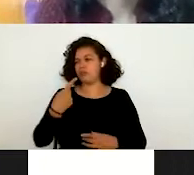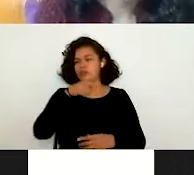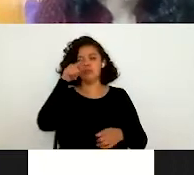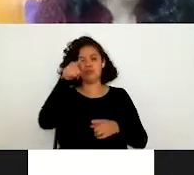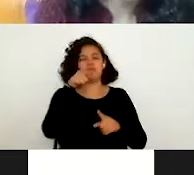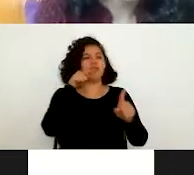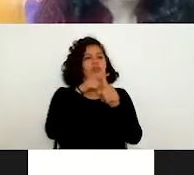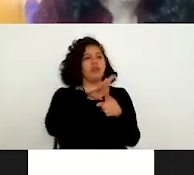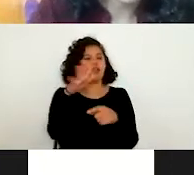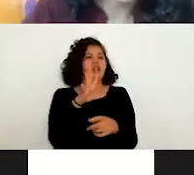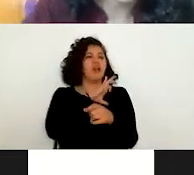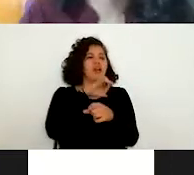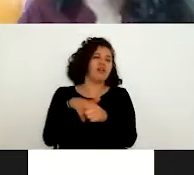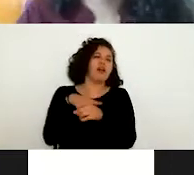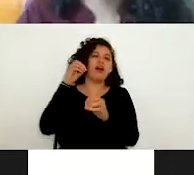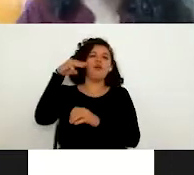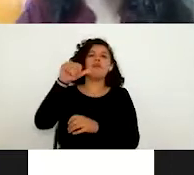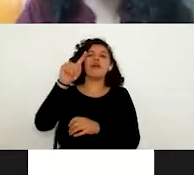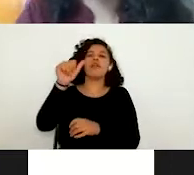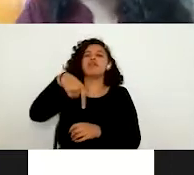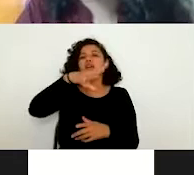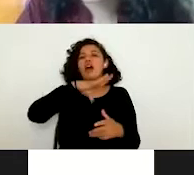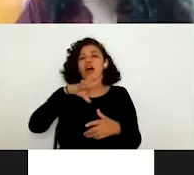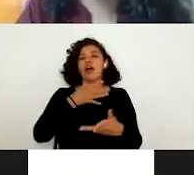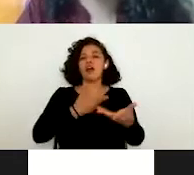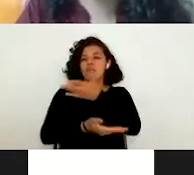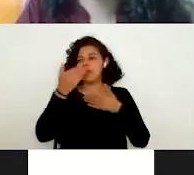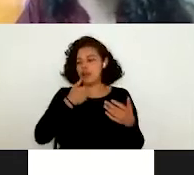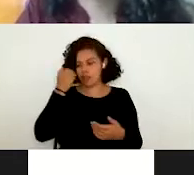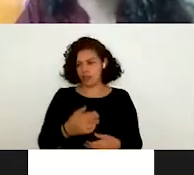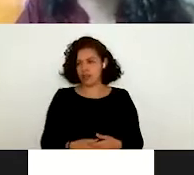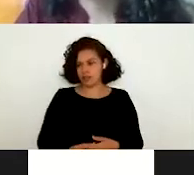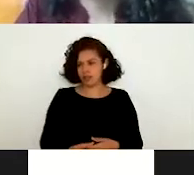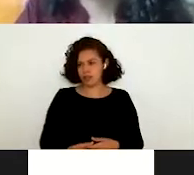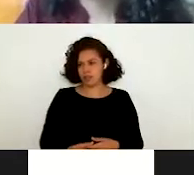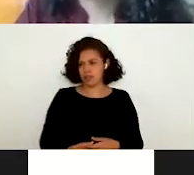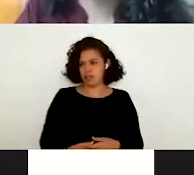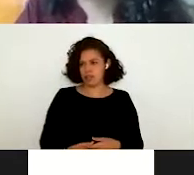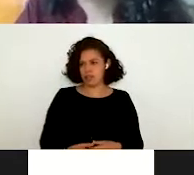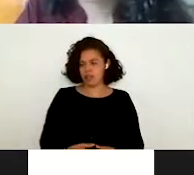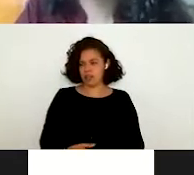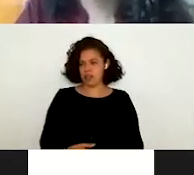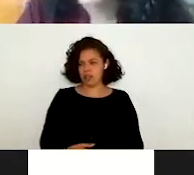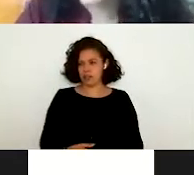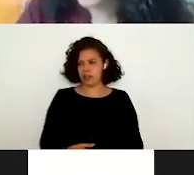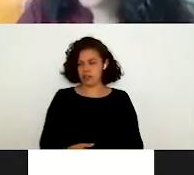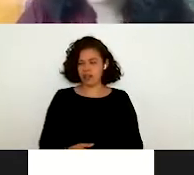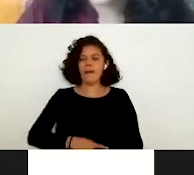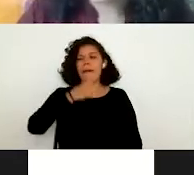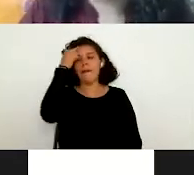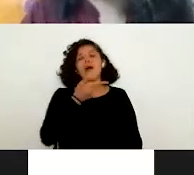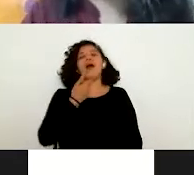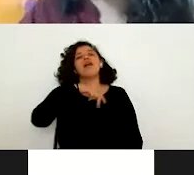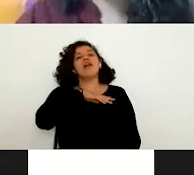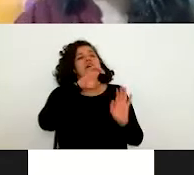general específico o metas que tengan en alguno de sus proyectos, ¿no? Que quieran ejemplificar para ver